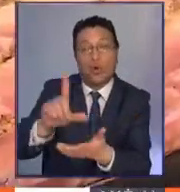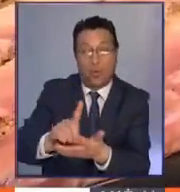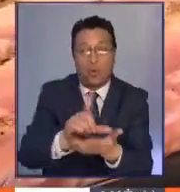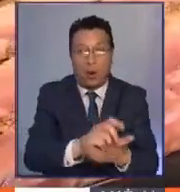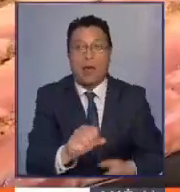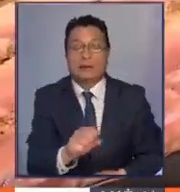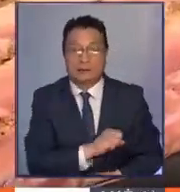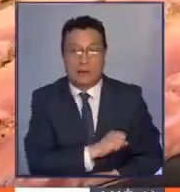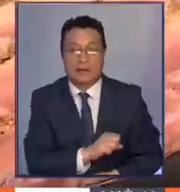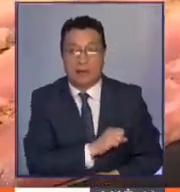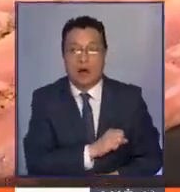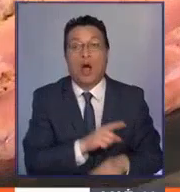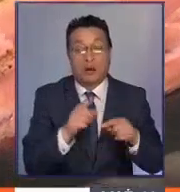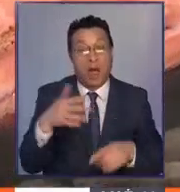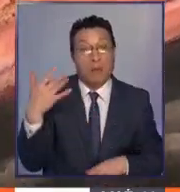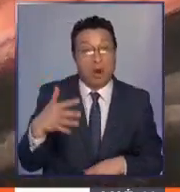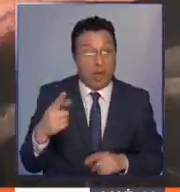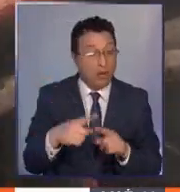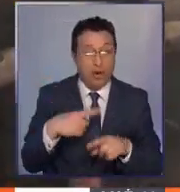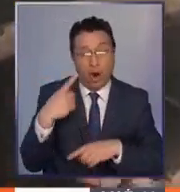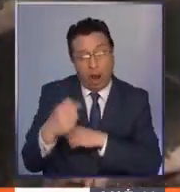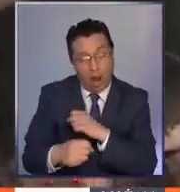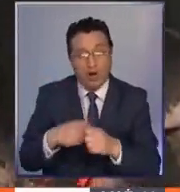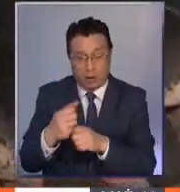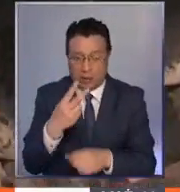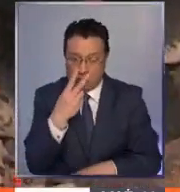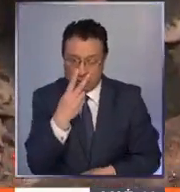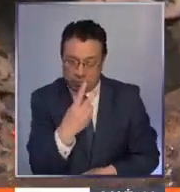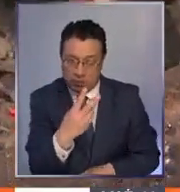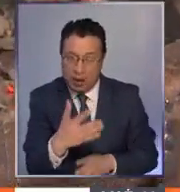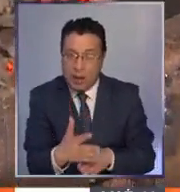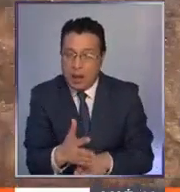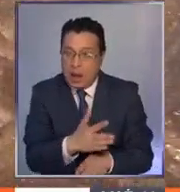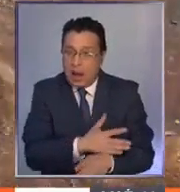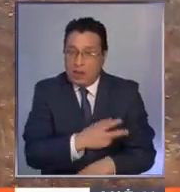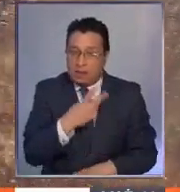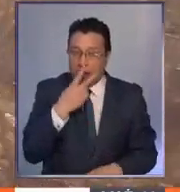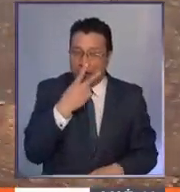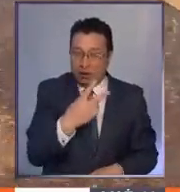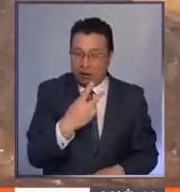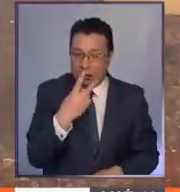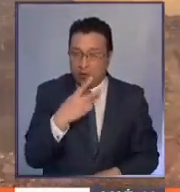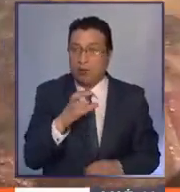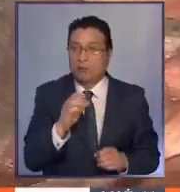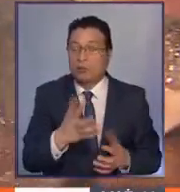Lo importante, como todos los años, es fijarse antes de comprar o consumir para